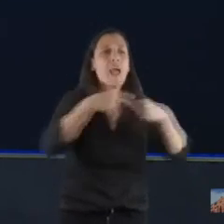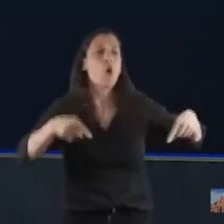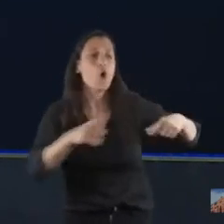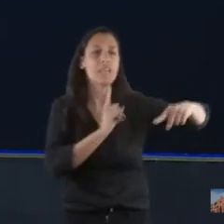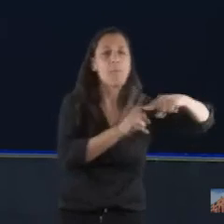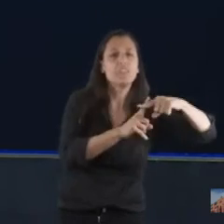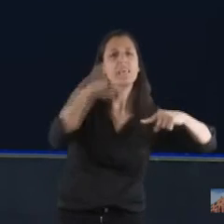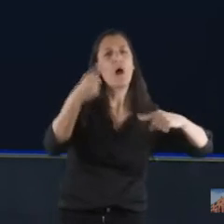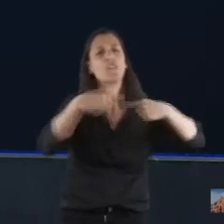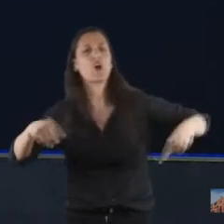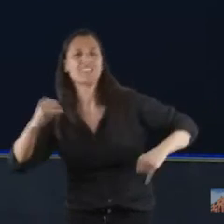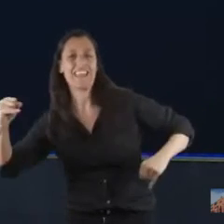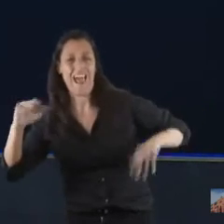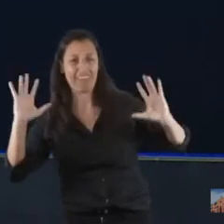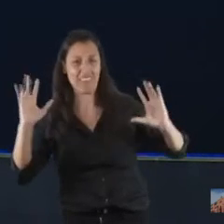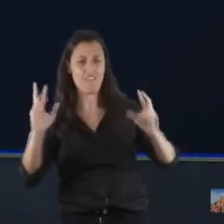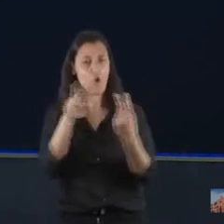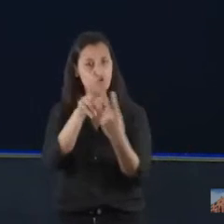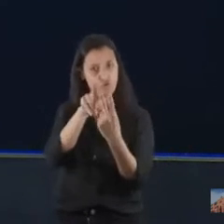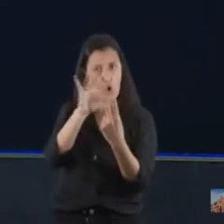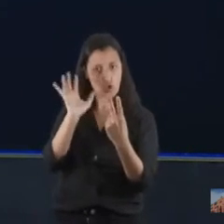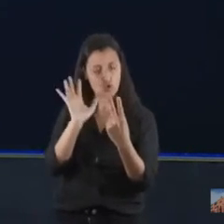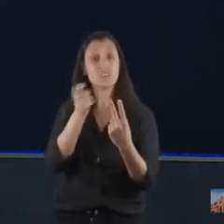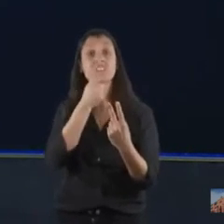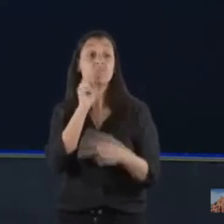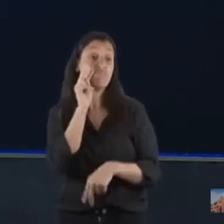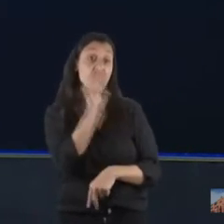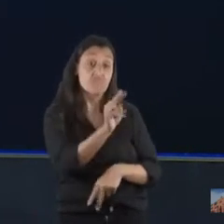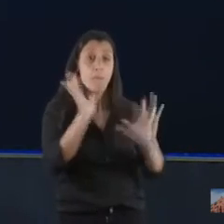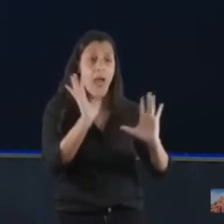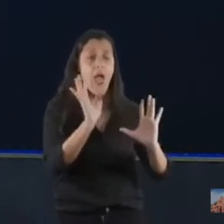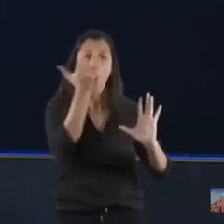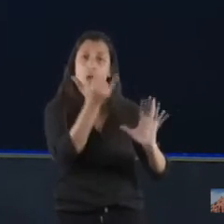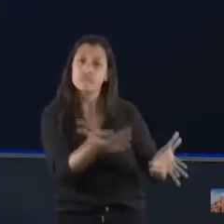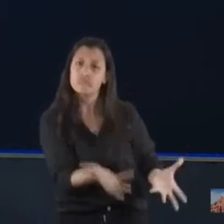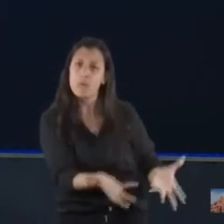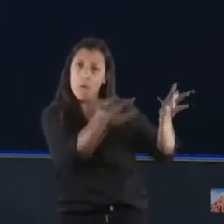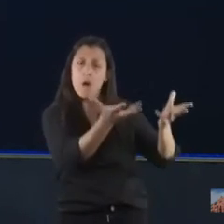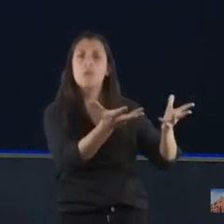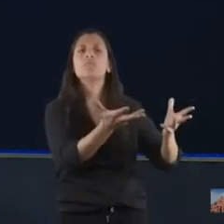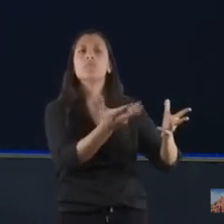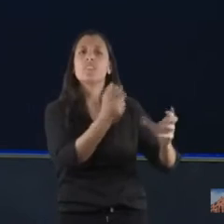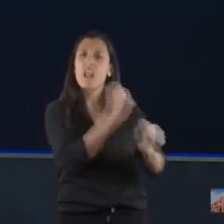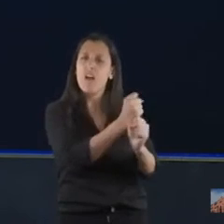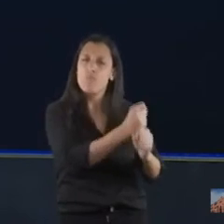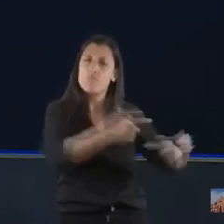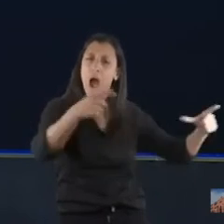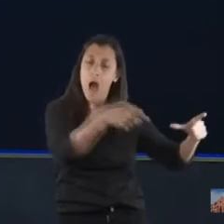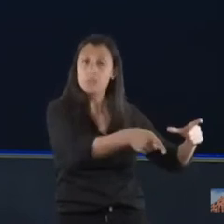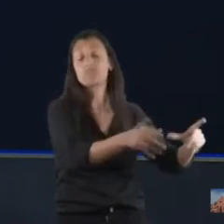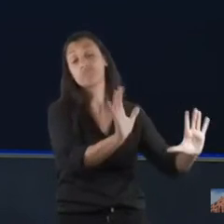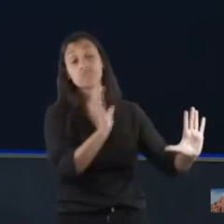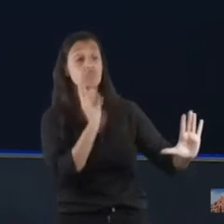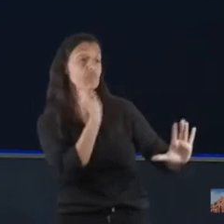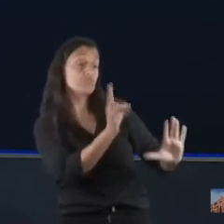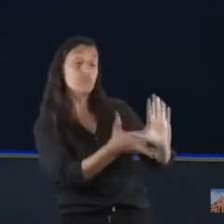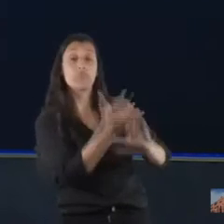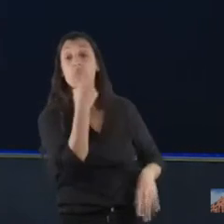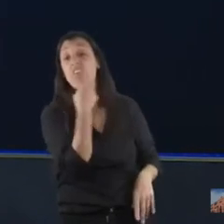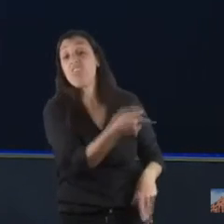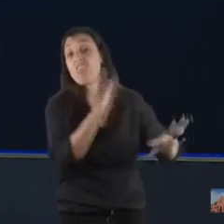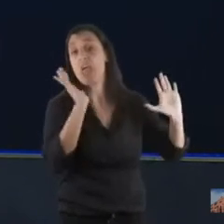vacío si uno mira la tasa de crecimiento mira los niveles de empleo uno podría decir que